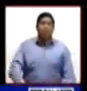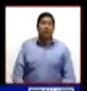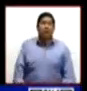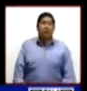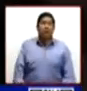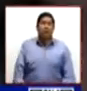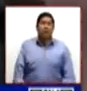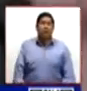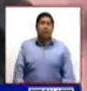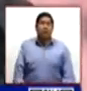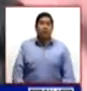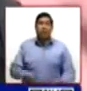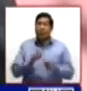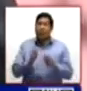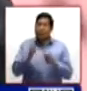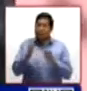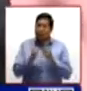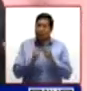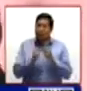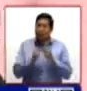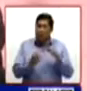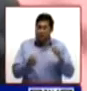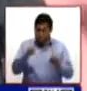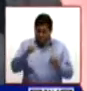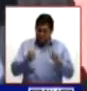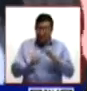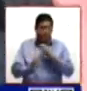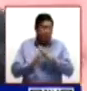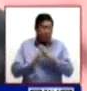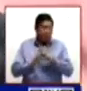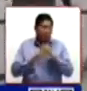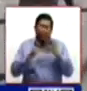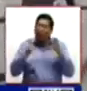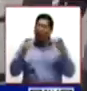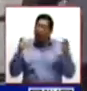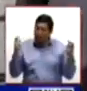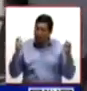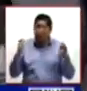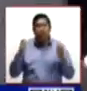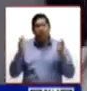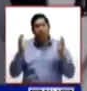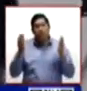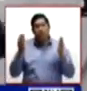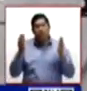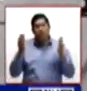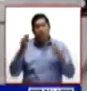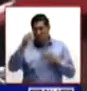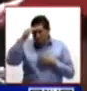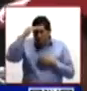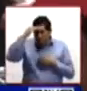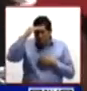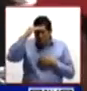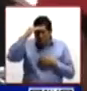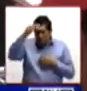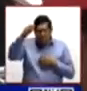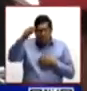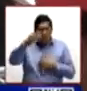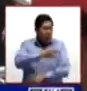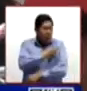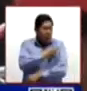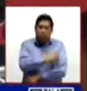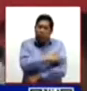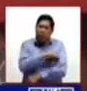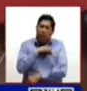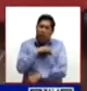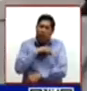Tan seguro exactamente qué pasó con el chofer del camión, ese gigante, que aparentemente desde donde está la caja petrolera, creo que es ahí arriba de salud,